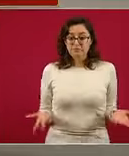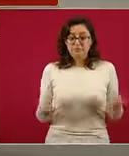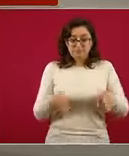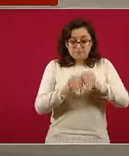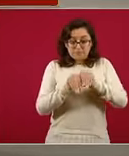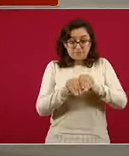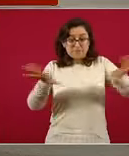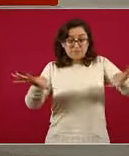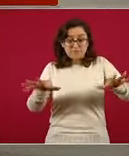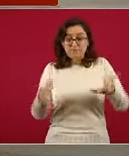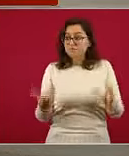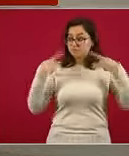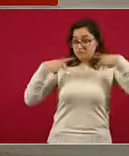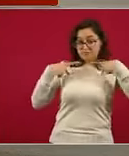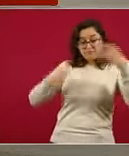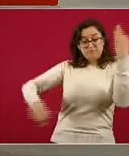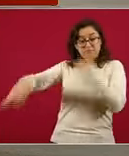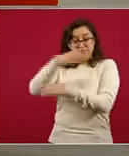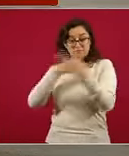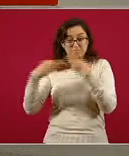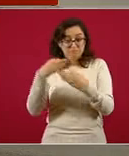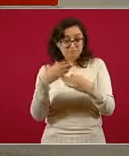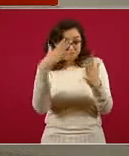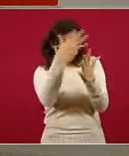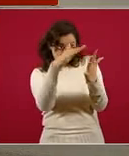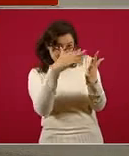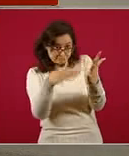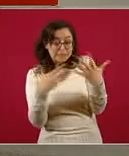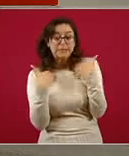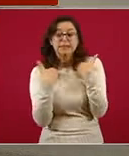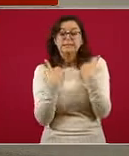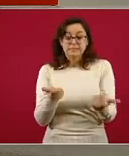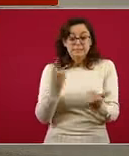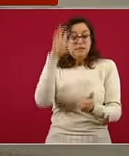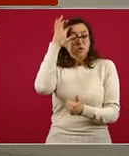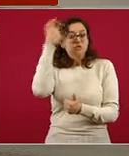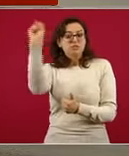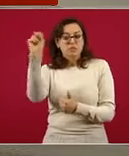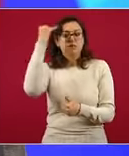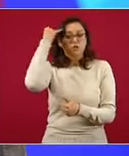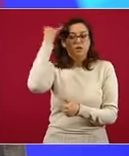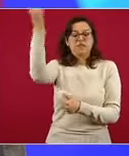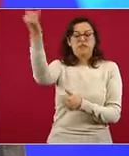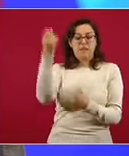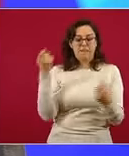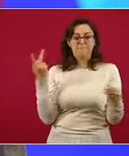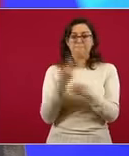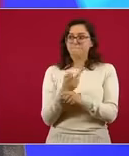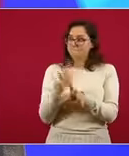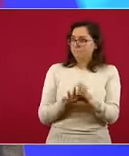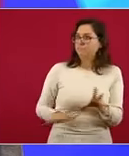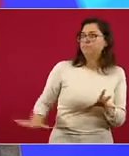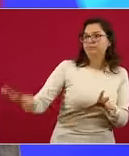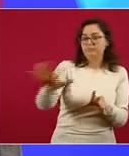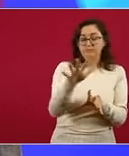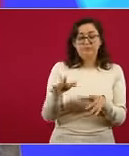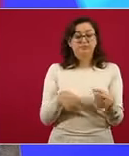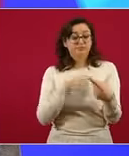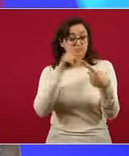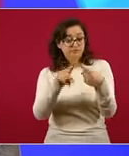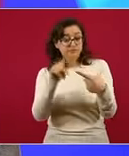familiaridad de varios conceptos, de varias ideas fundamentales para la población. La primera